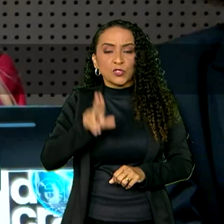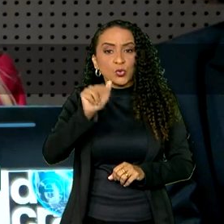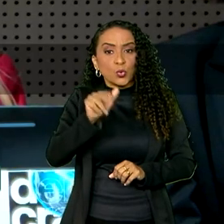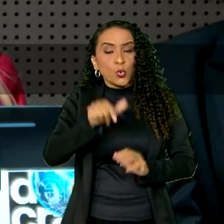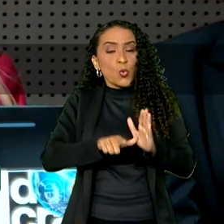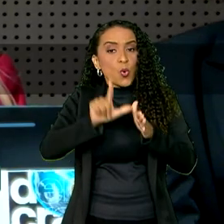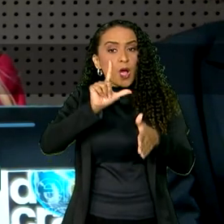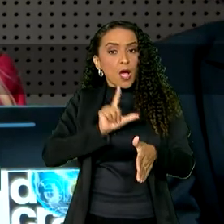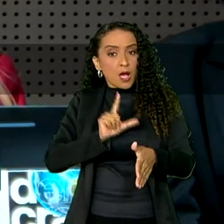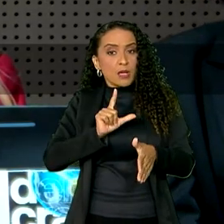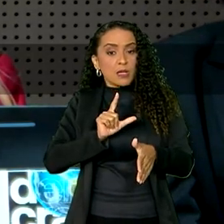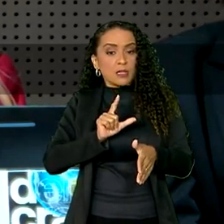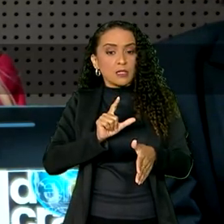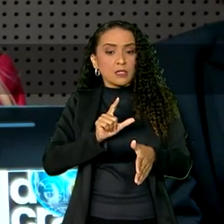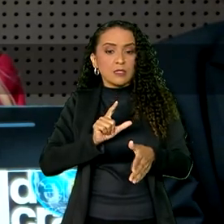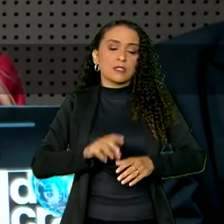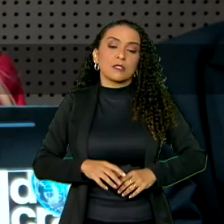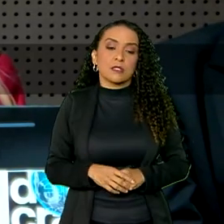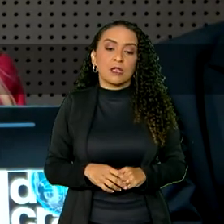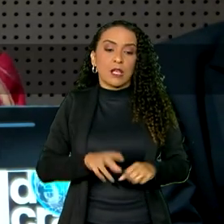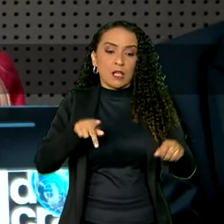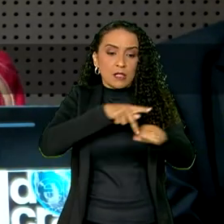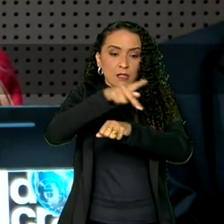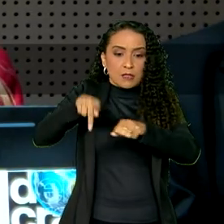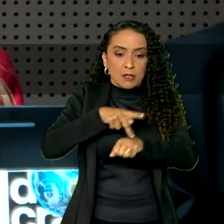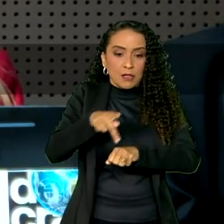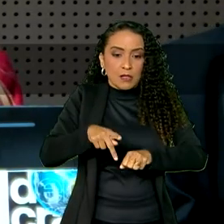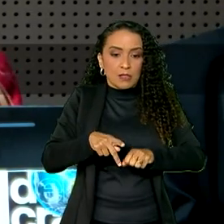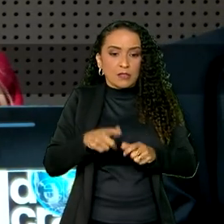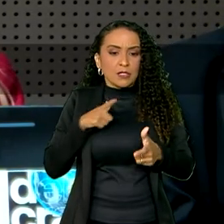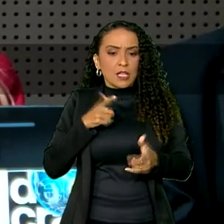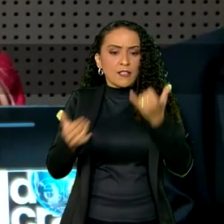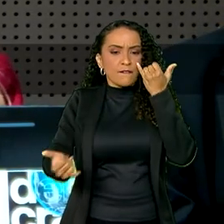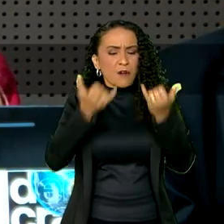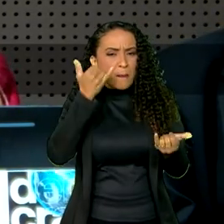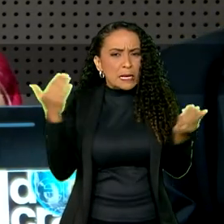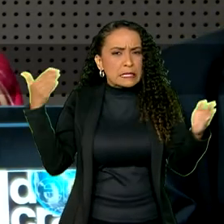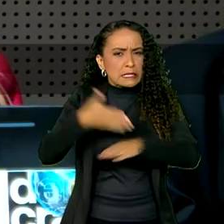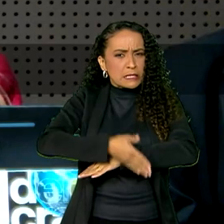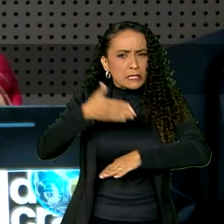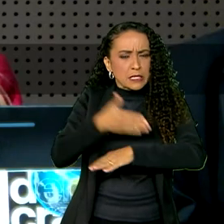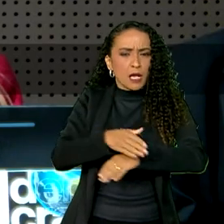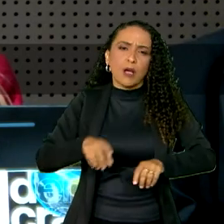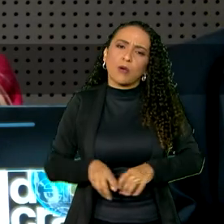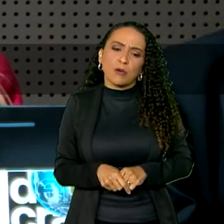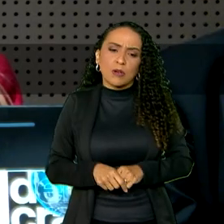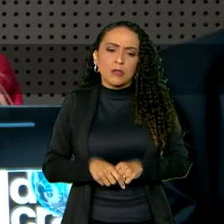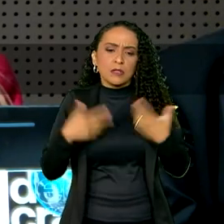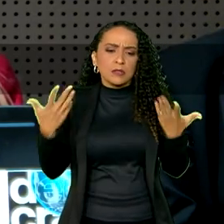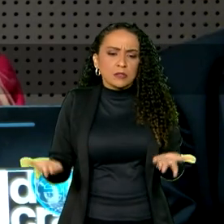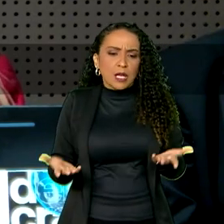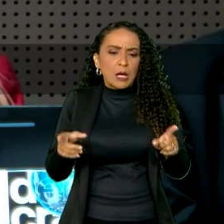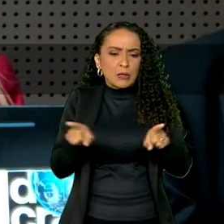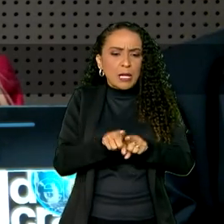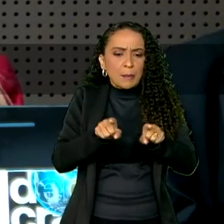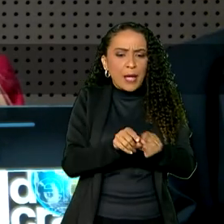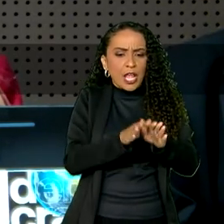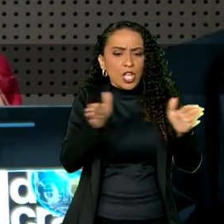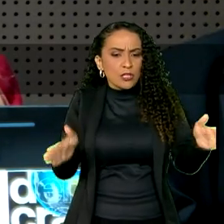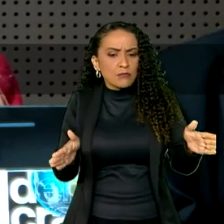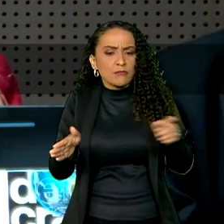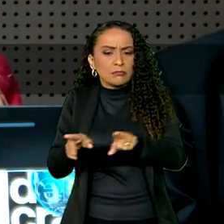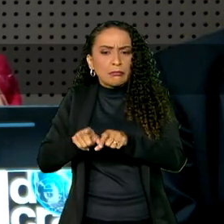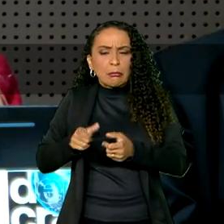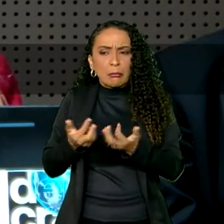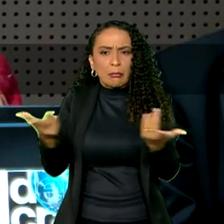antes las generaciones habían tenido acceso a tanta información y, paradójicamente, nunca